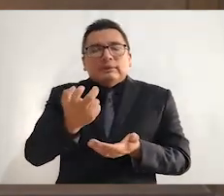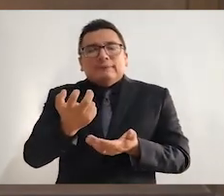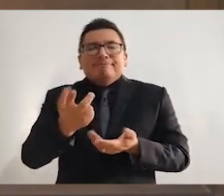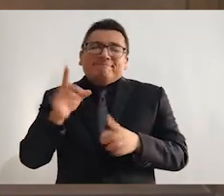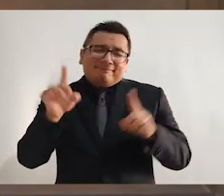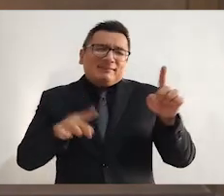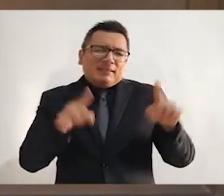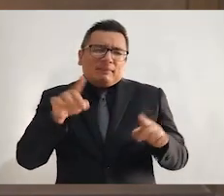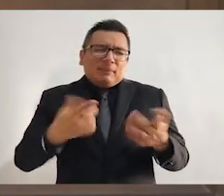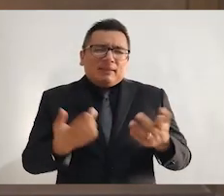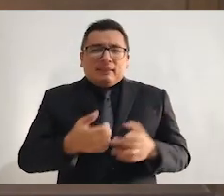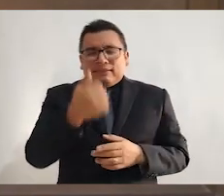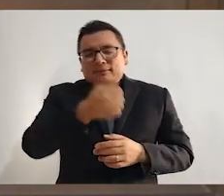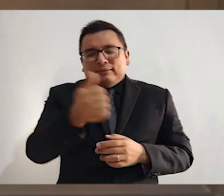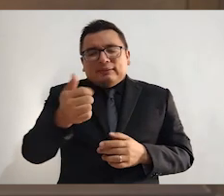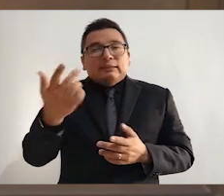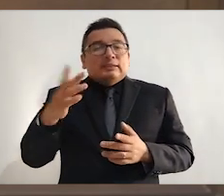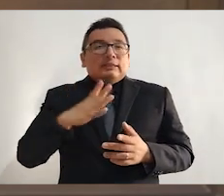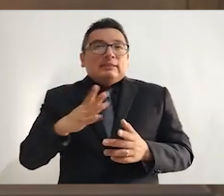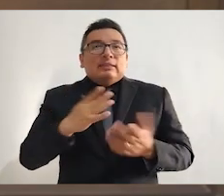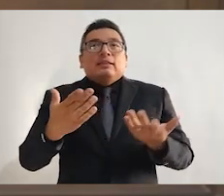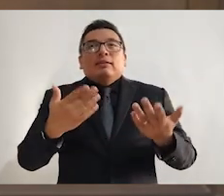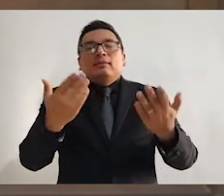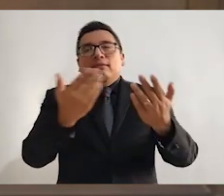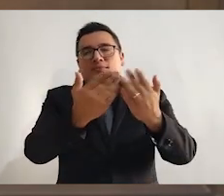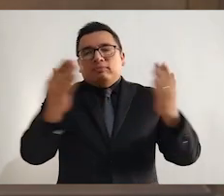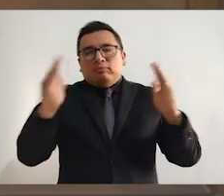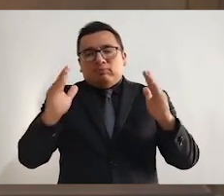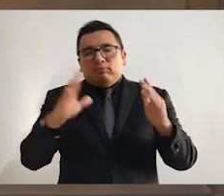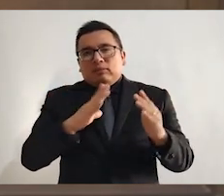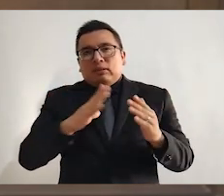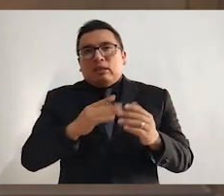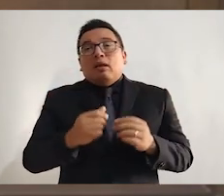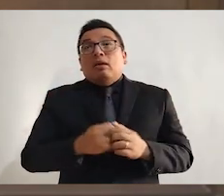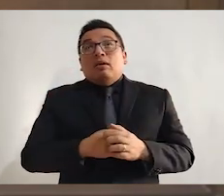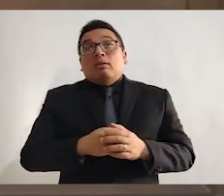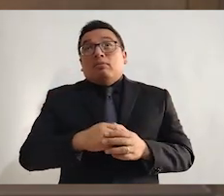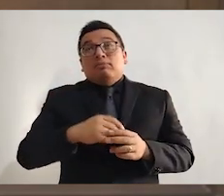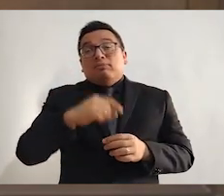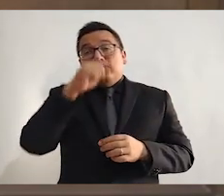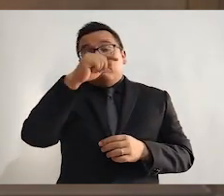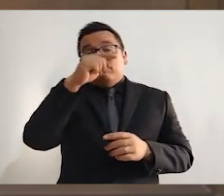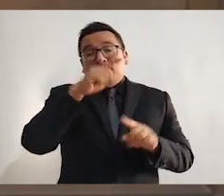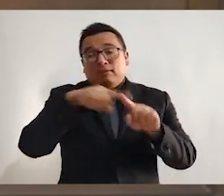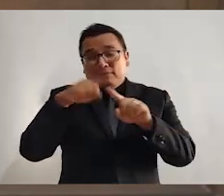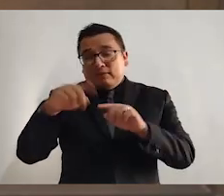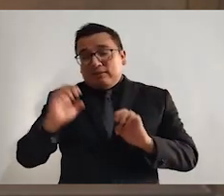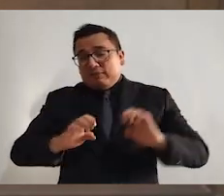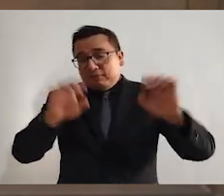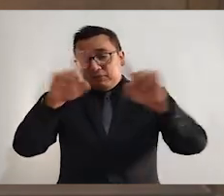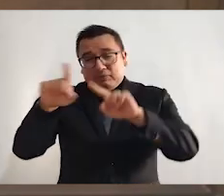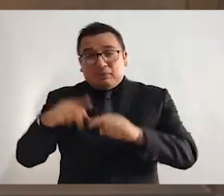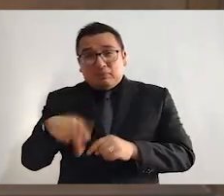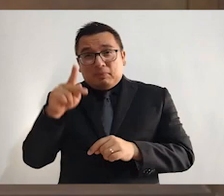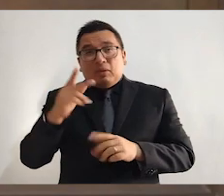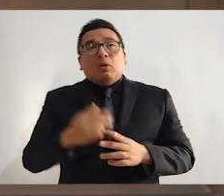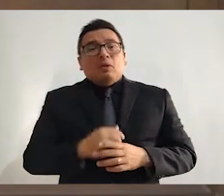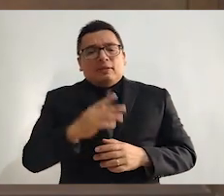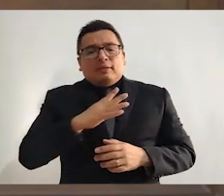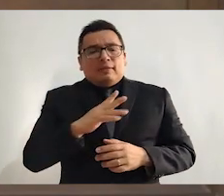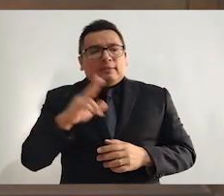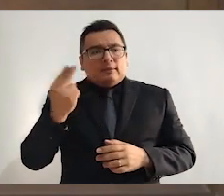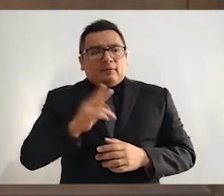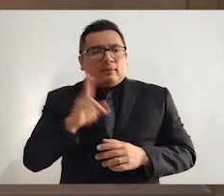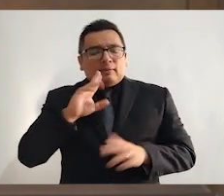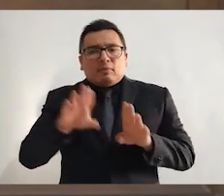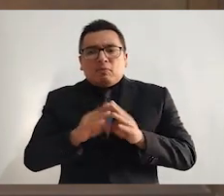mucho de la casilla, o sea, se instalan casillas en muchísimos tipos de edificios, pero sí también de